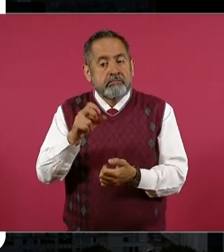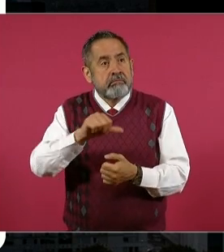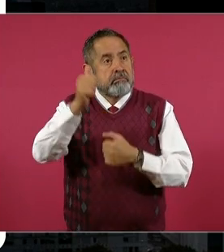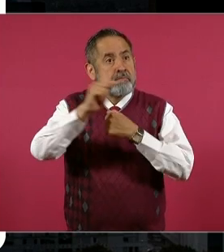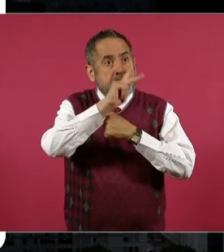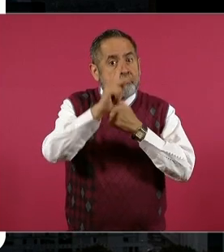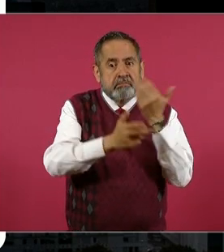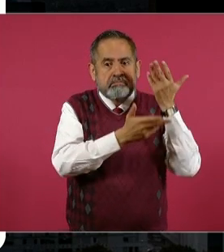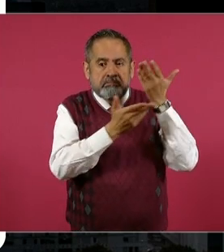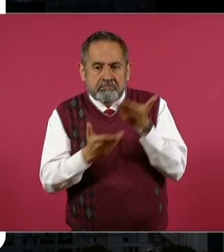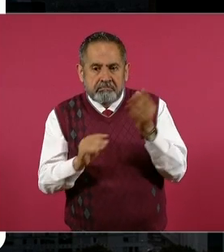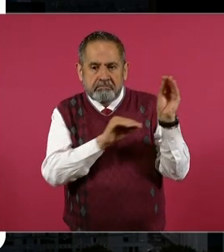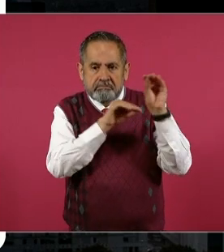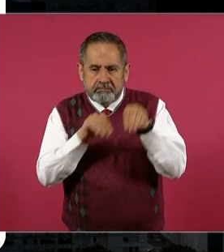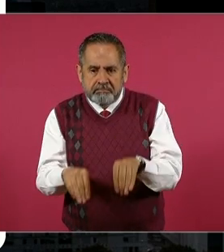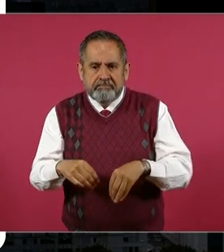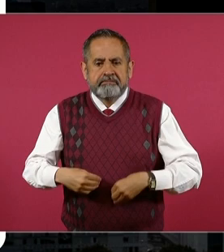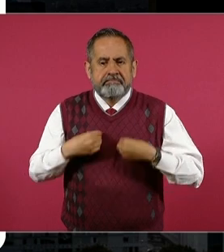de otros países